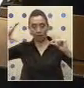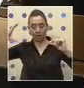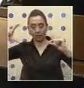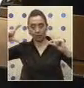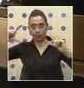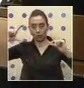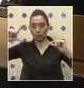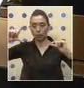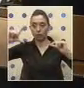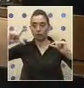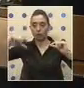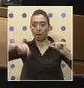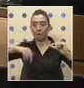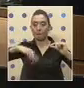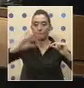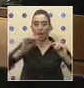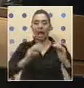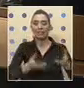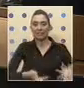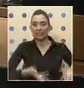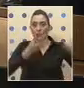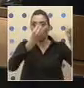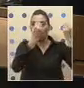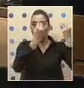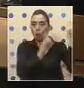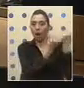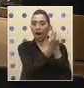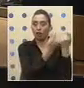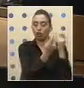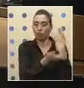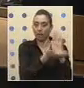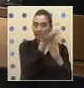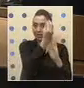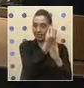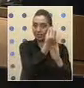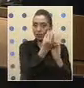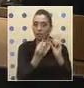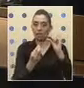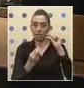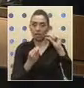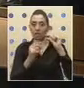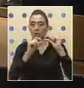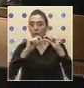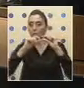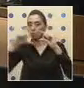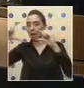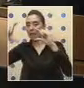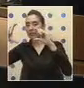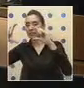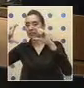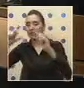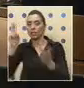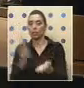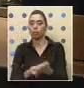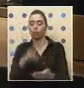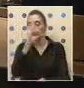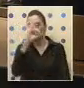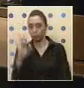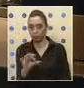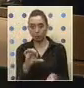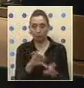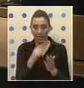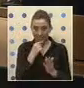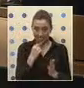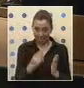Mientras más crecimiento económico, mayor la tasa de impuestos. Si un país quiere crecer y quiere que